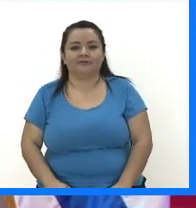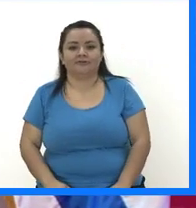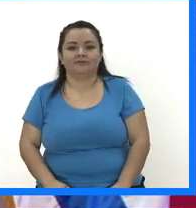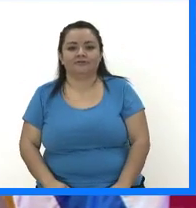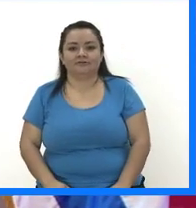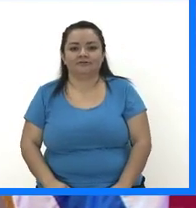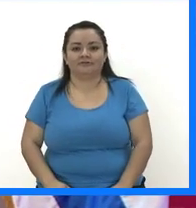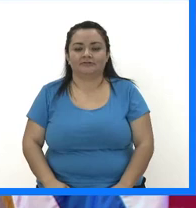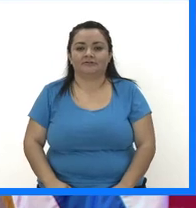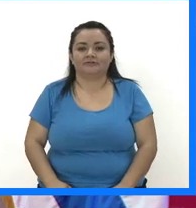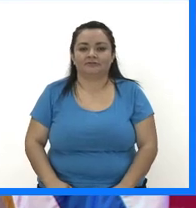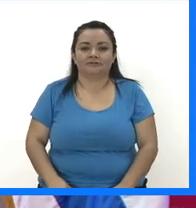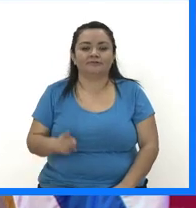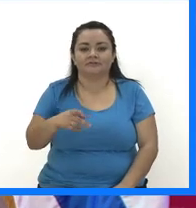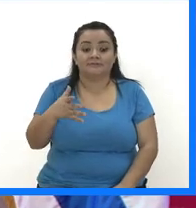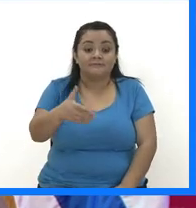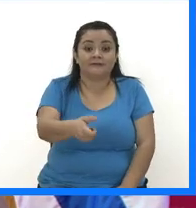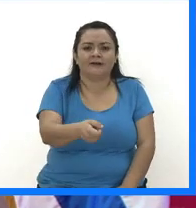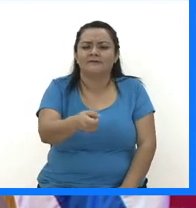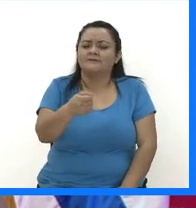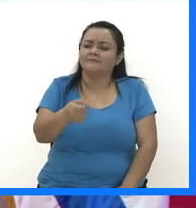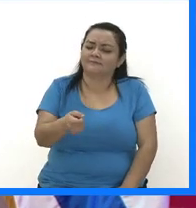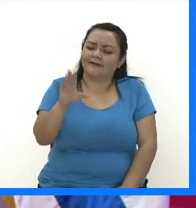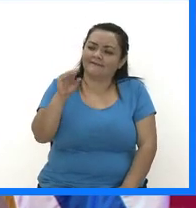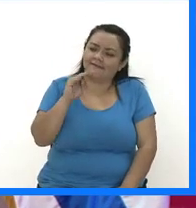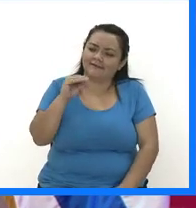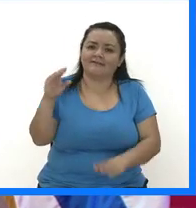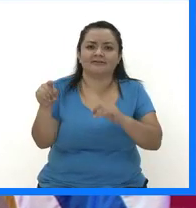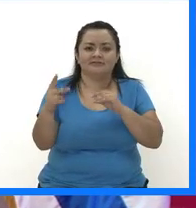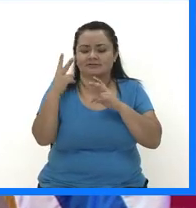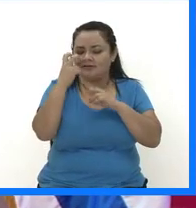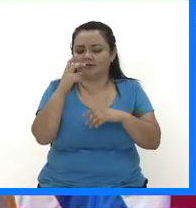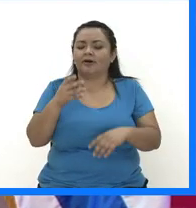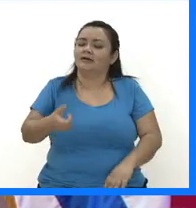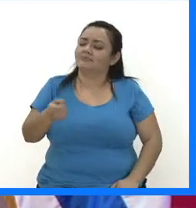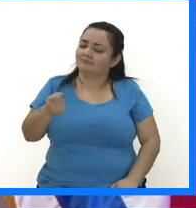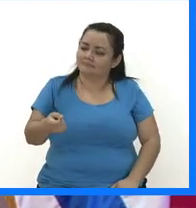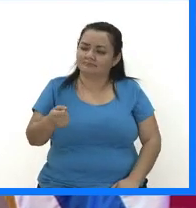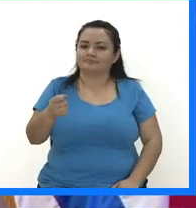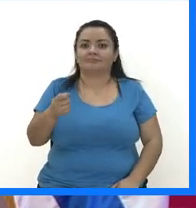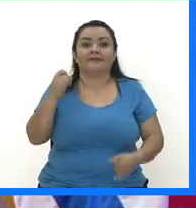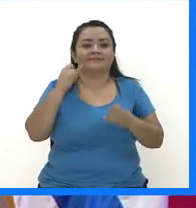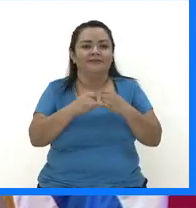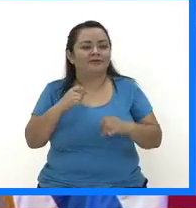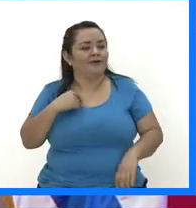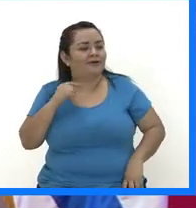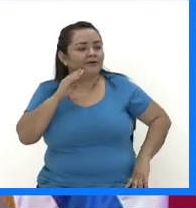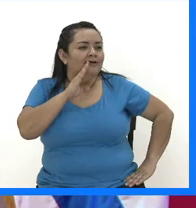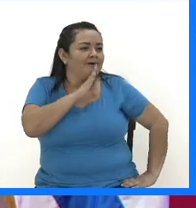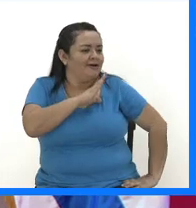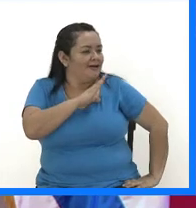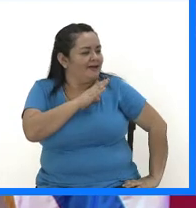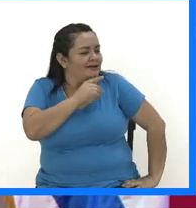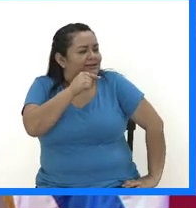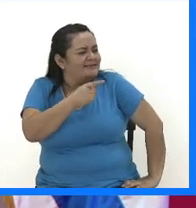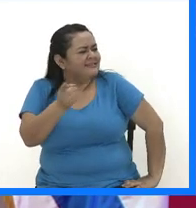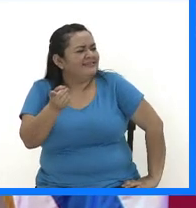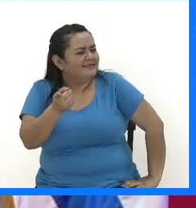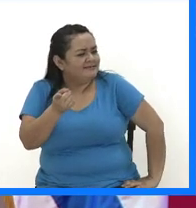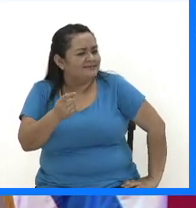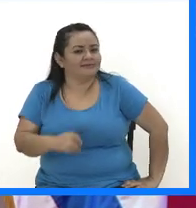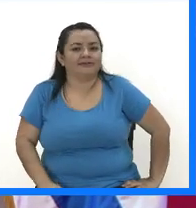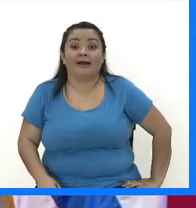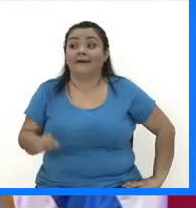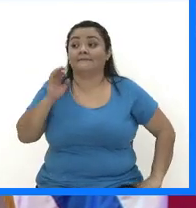saludo y los saludé y predique yoga obermán 1 vidente terminó el culto venimos de regreso otra vez y hojas ahí este